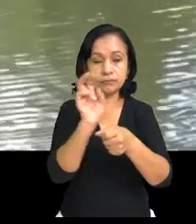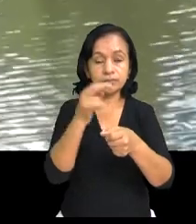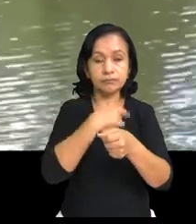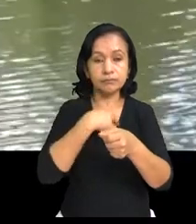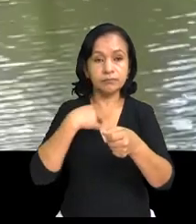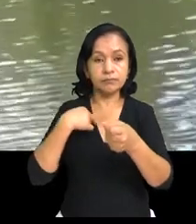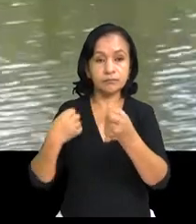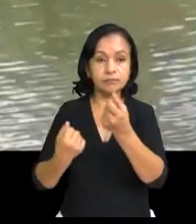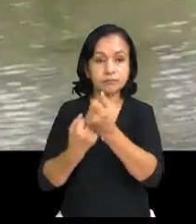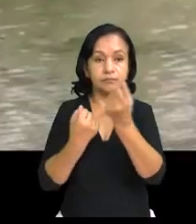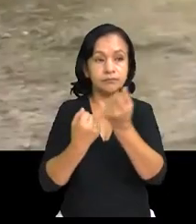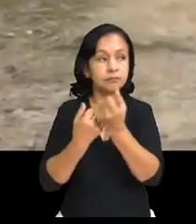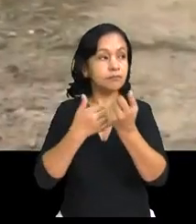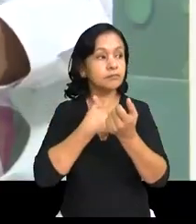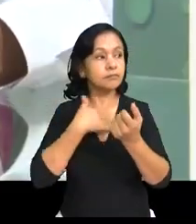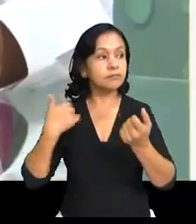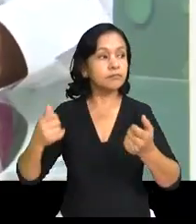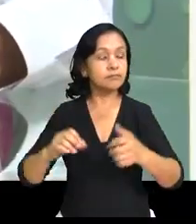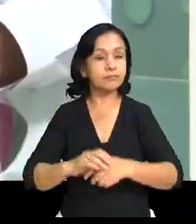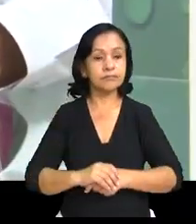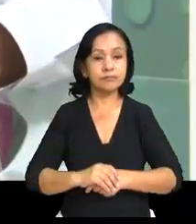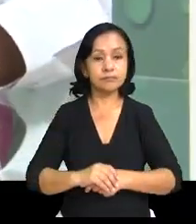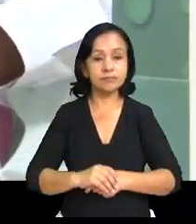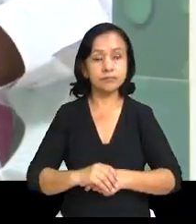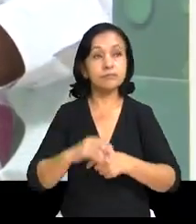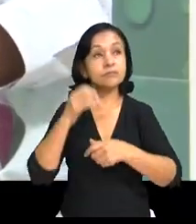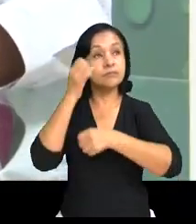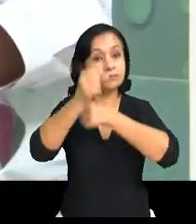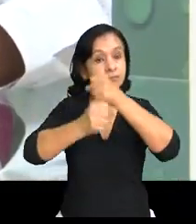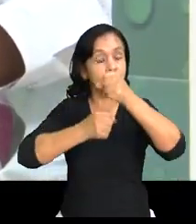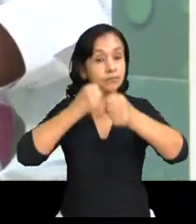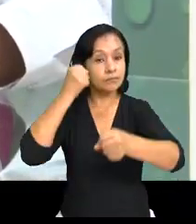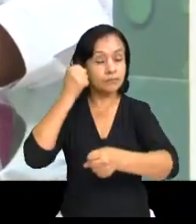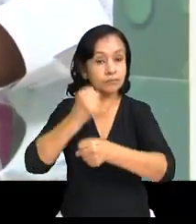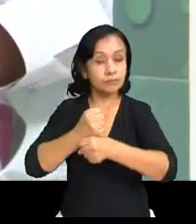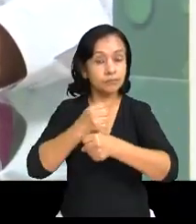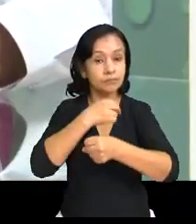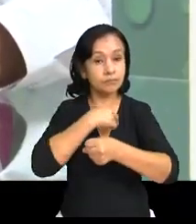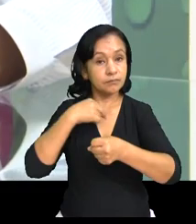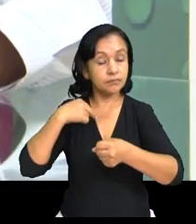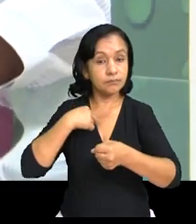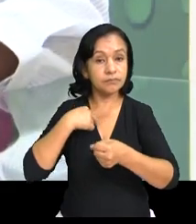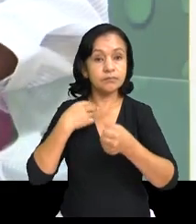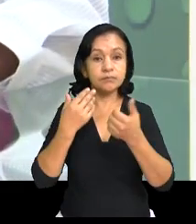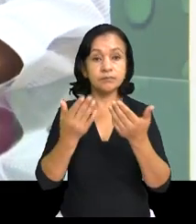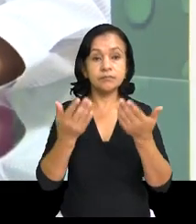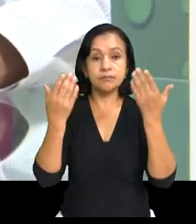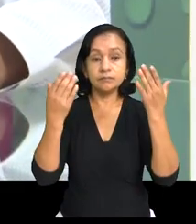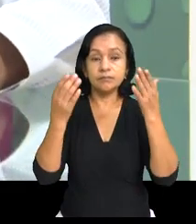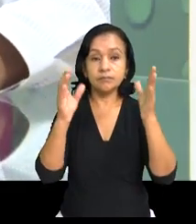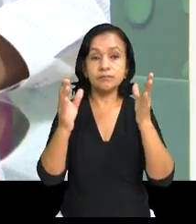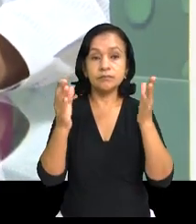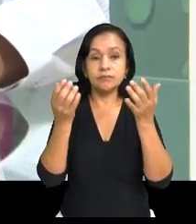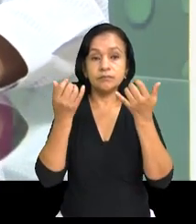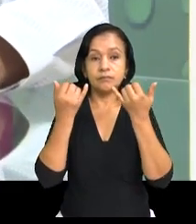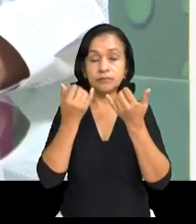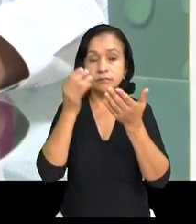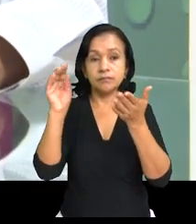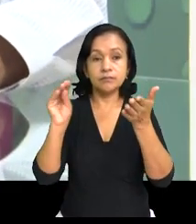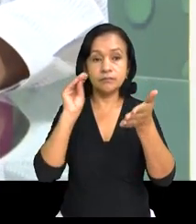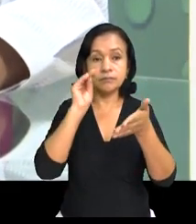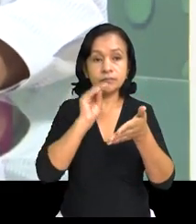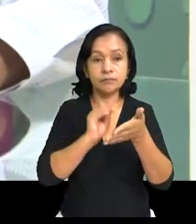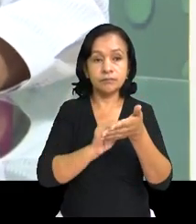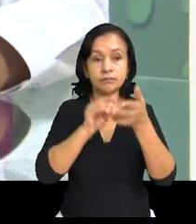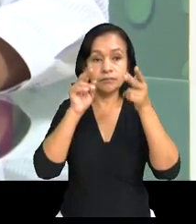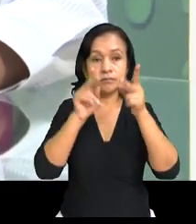de aportes para su mejoramiento. Este año nosotros vamos a tener también los elementos suficientes para incorporarlos dentro de este